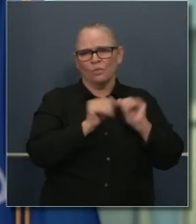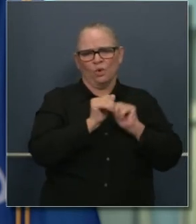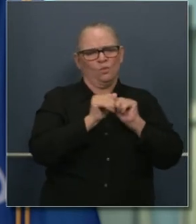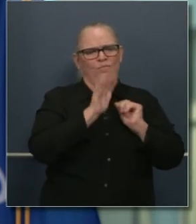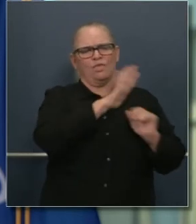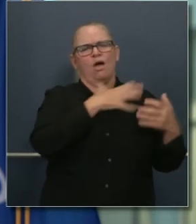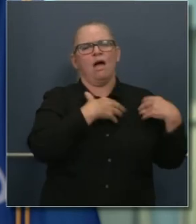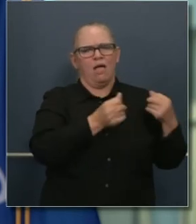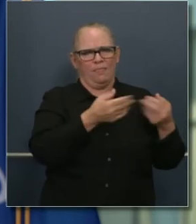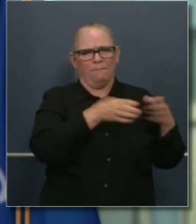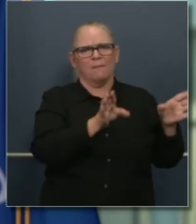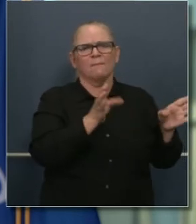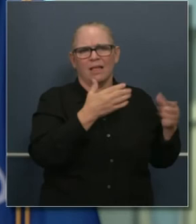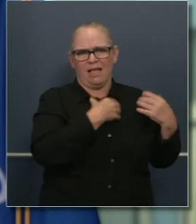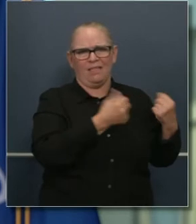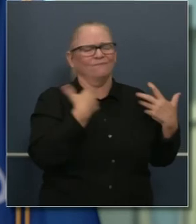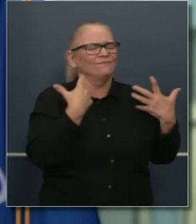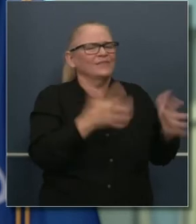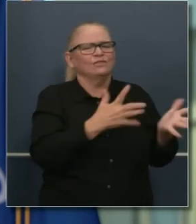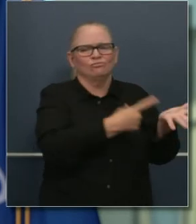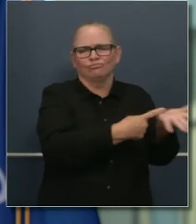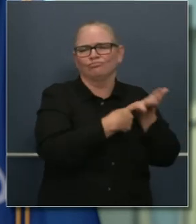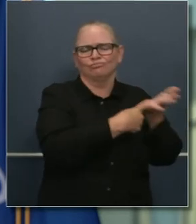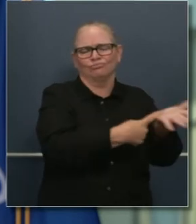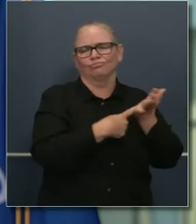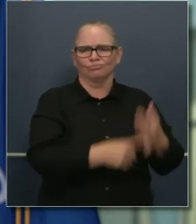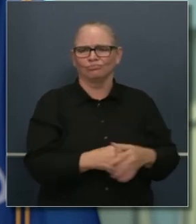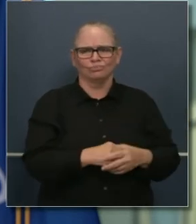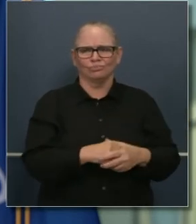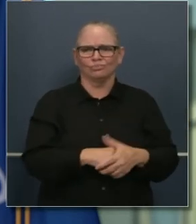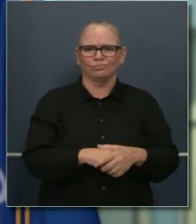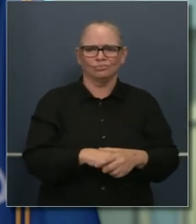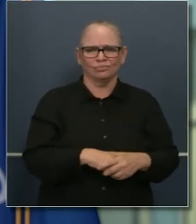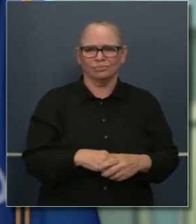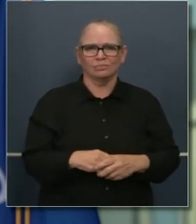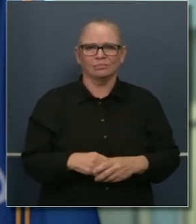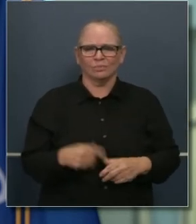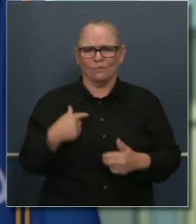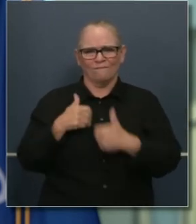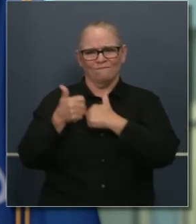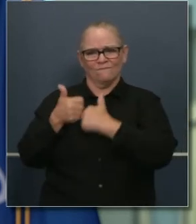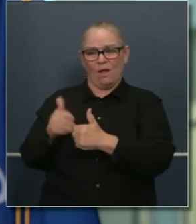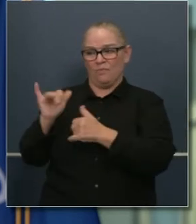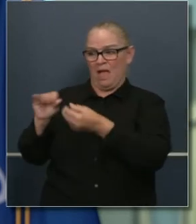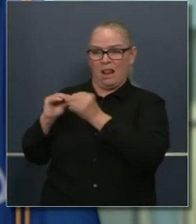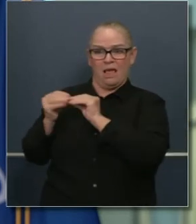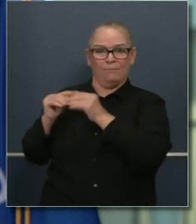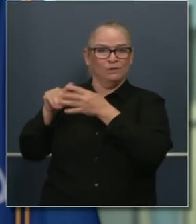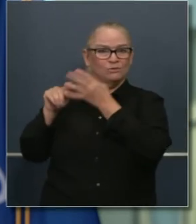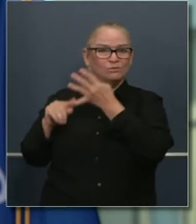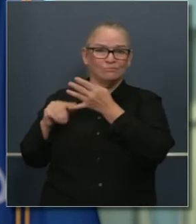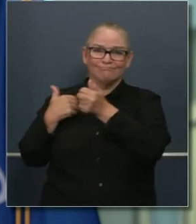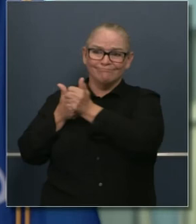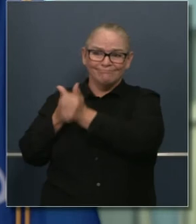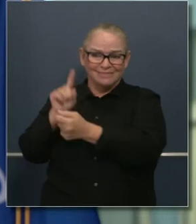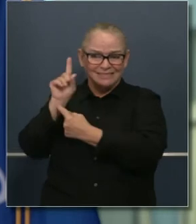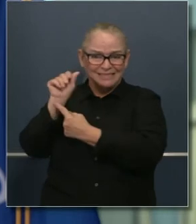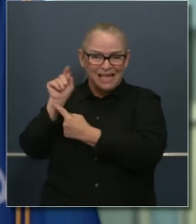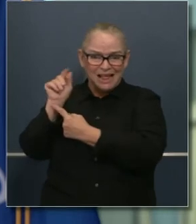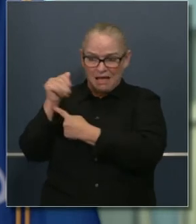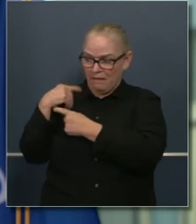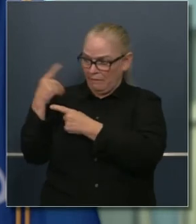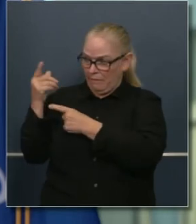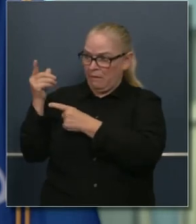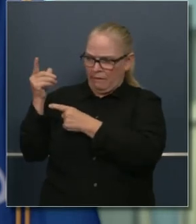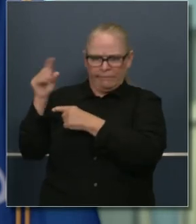líderes de la salud para preparar este escama el tema de colores y estamos guiados por la data y si usted no puede si nosotros no